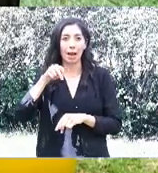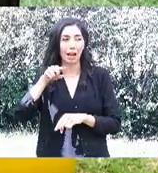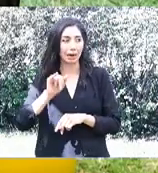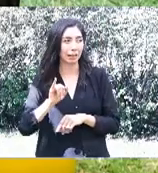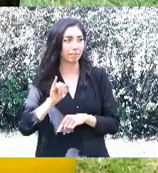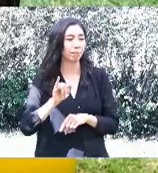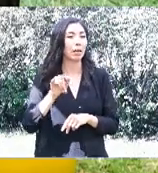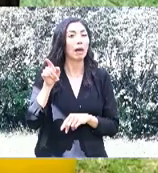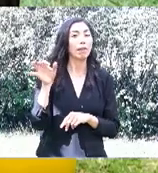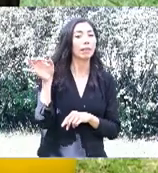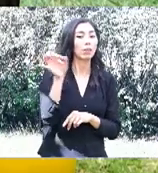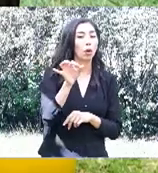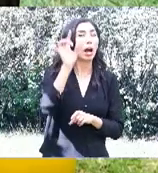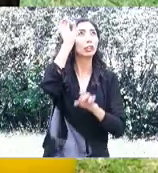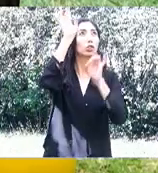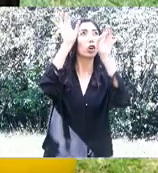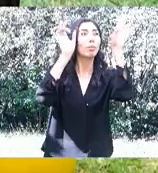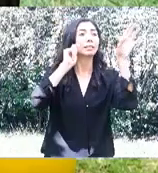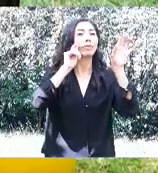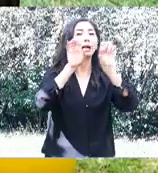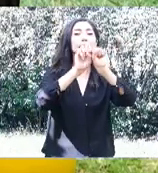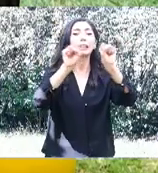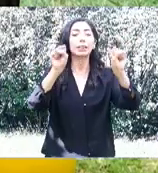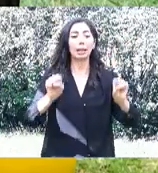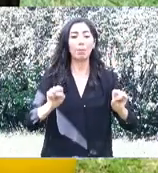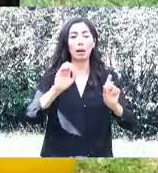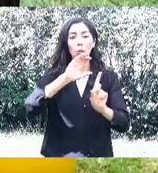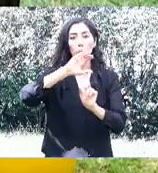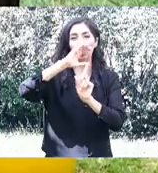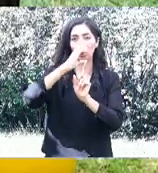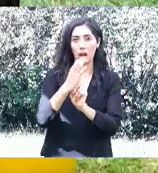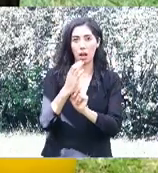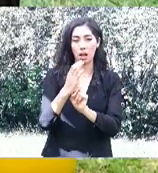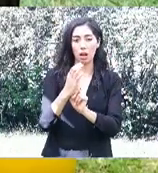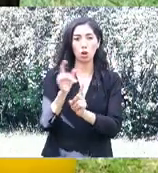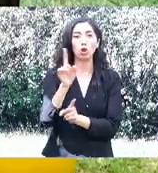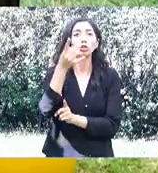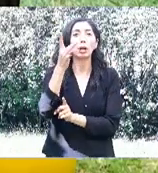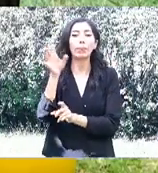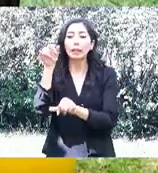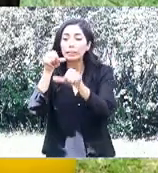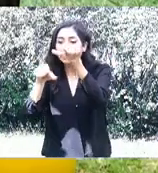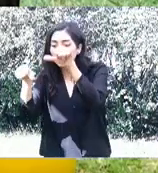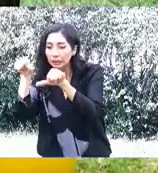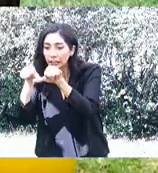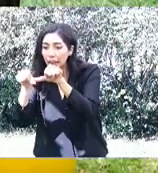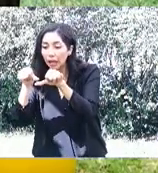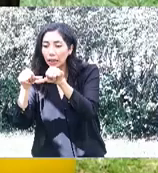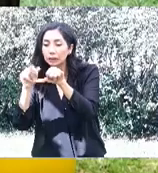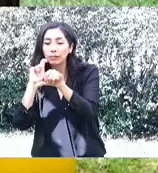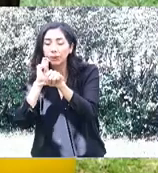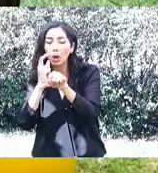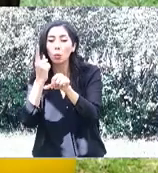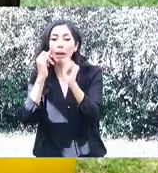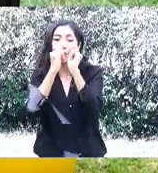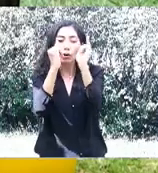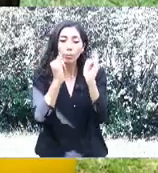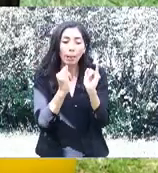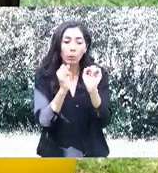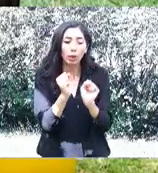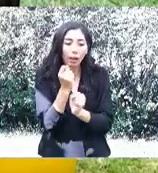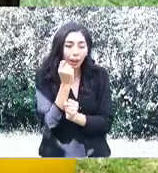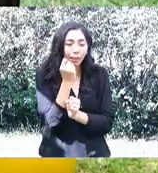astronomía es un sistema cultural en el fondo No no es solo una práctica científica sino que es literalmente una forma de entender el